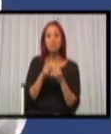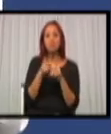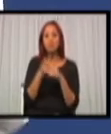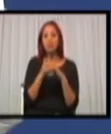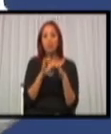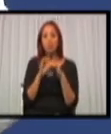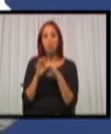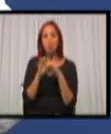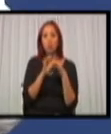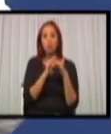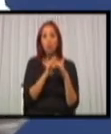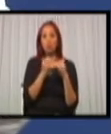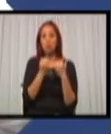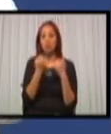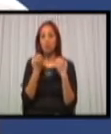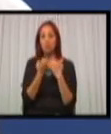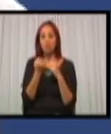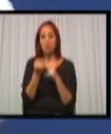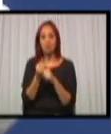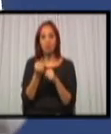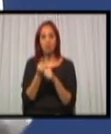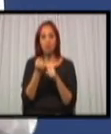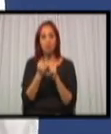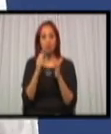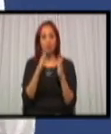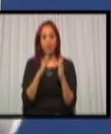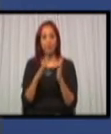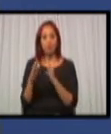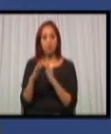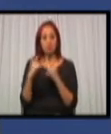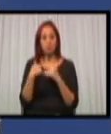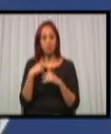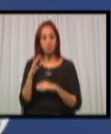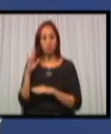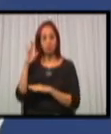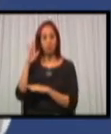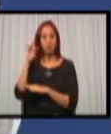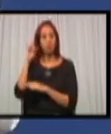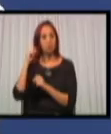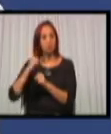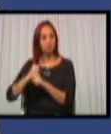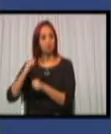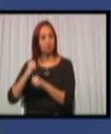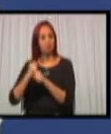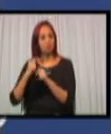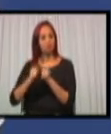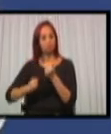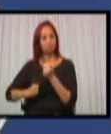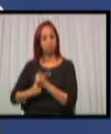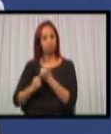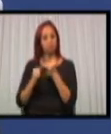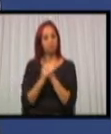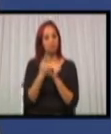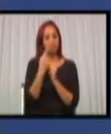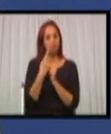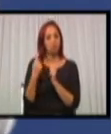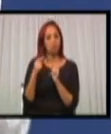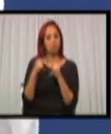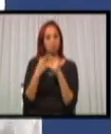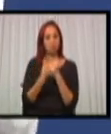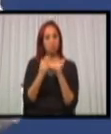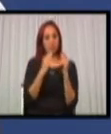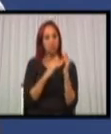unión de equipo de trabajo y planificación. Me comprometo a trabajar de la mano con cada uno de los grupos